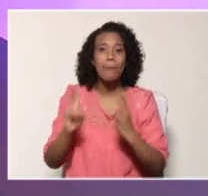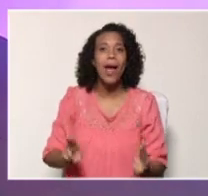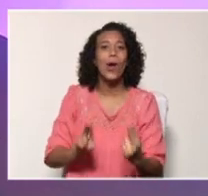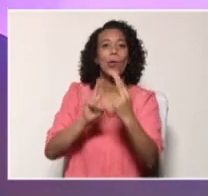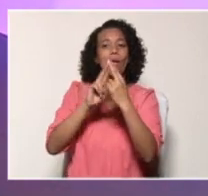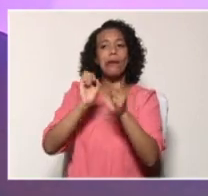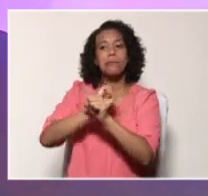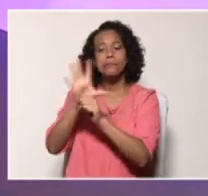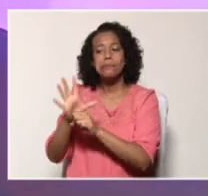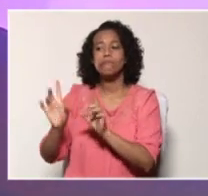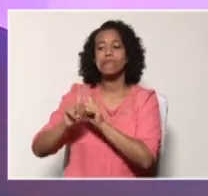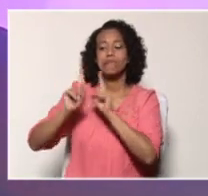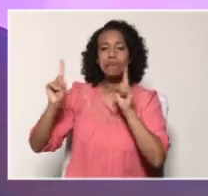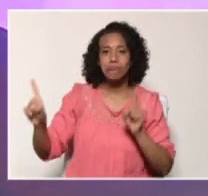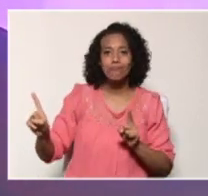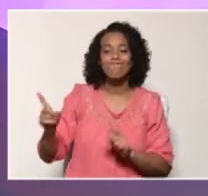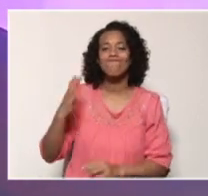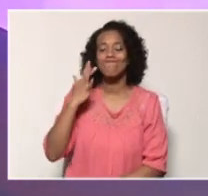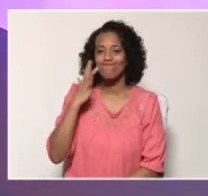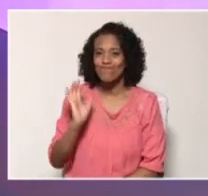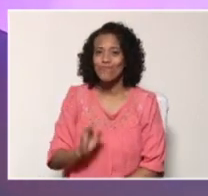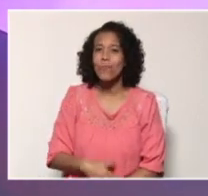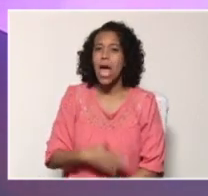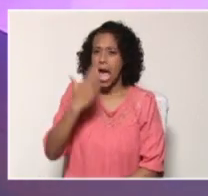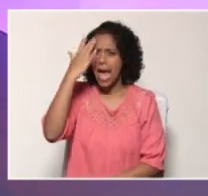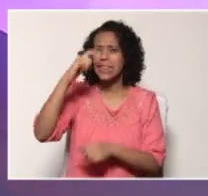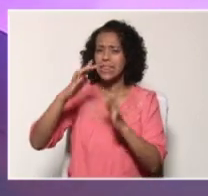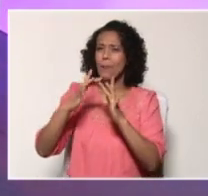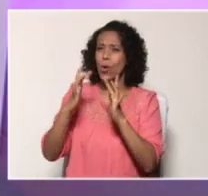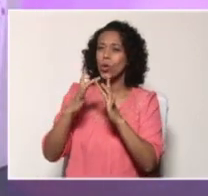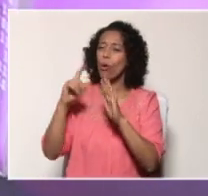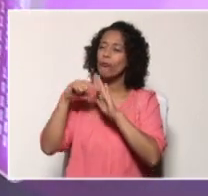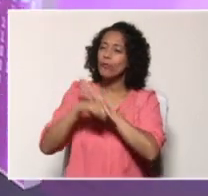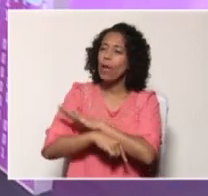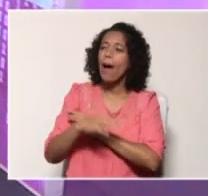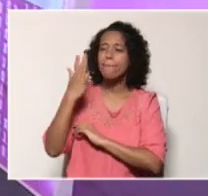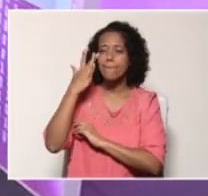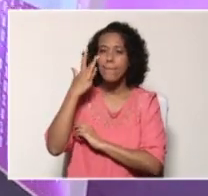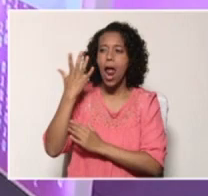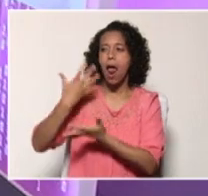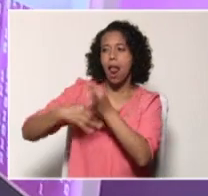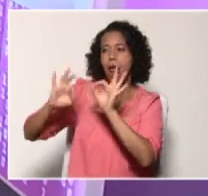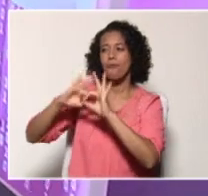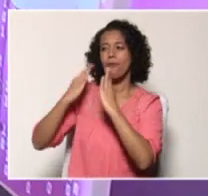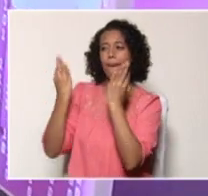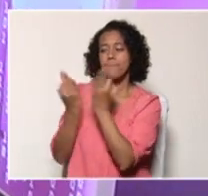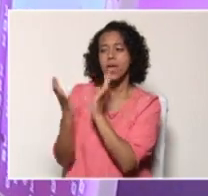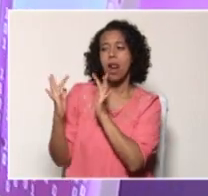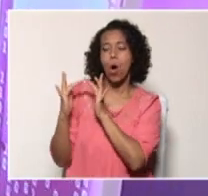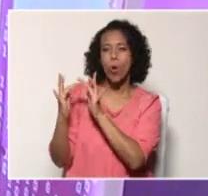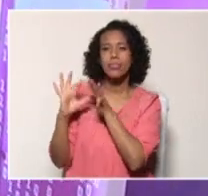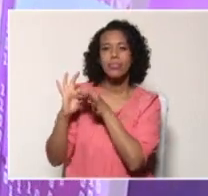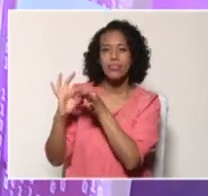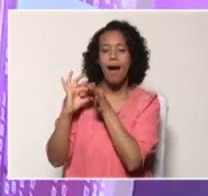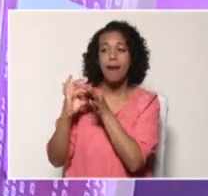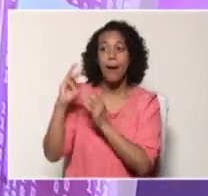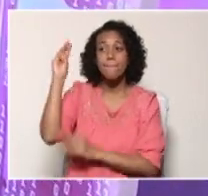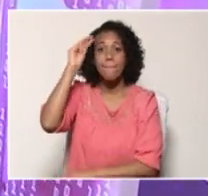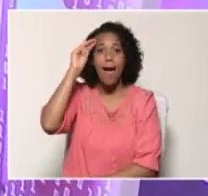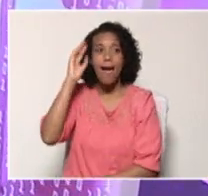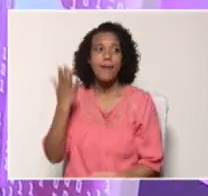pandemia, en tiempos de distanciamiento físico y en tiempos de conexiones profundas entre la familia venezolana y sus